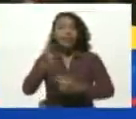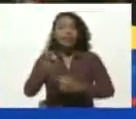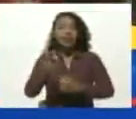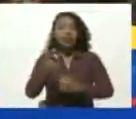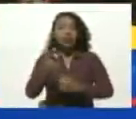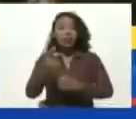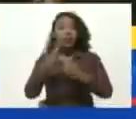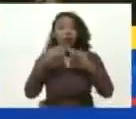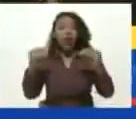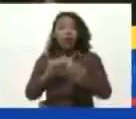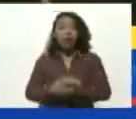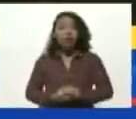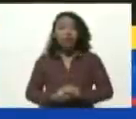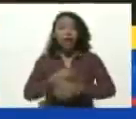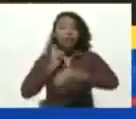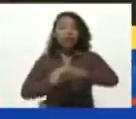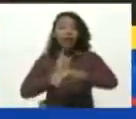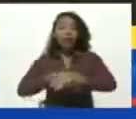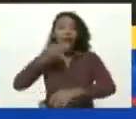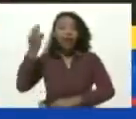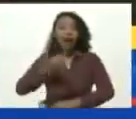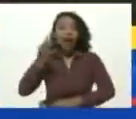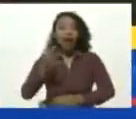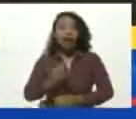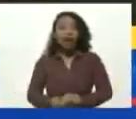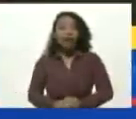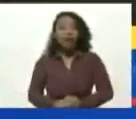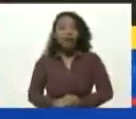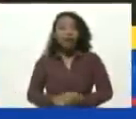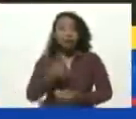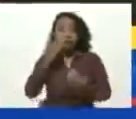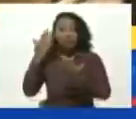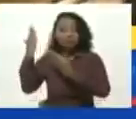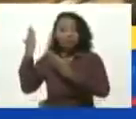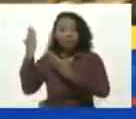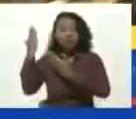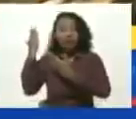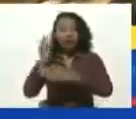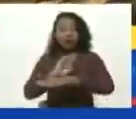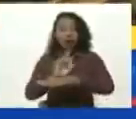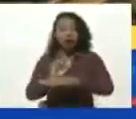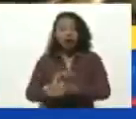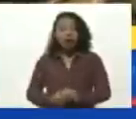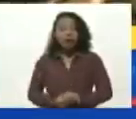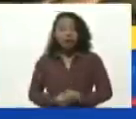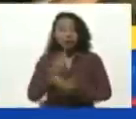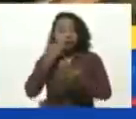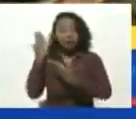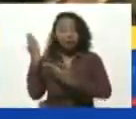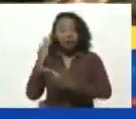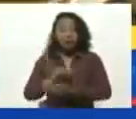¿eh? En tiempo real. ¿Viste, Delcy? ¿Ah?